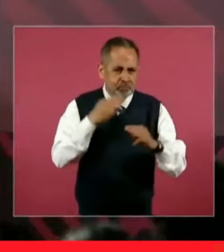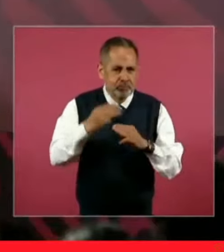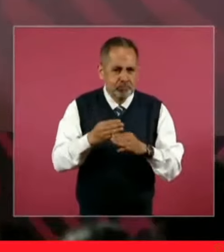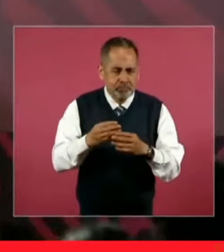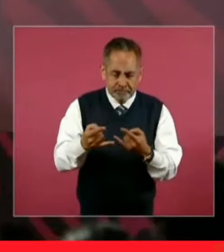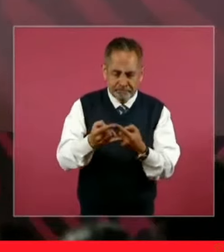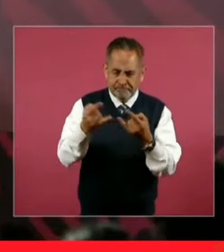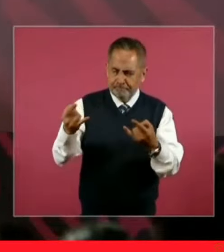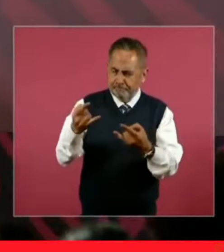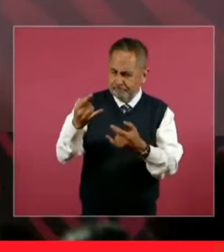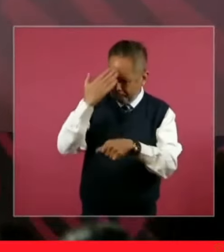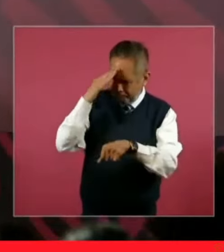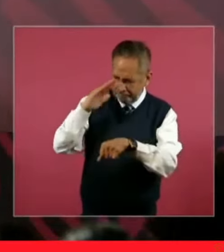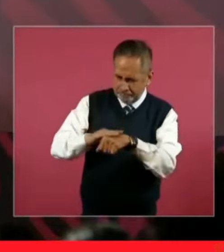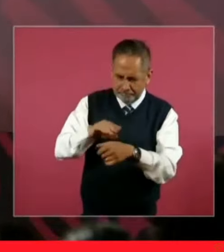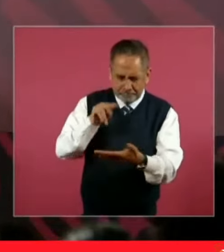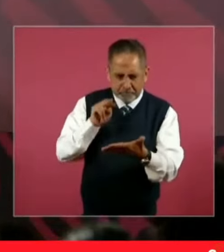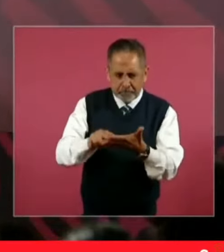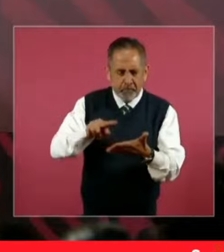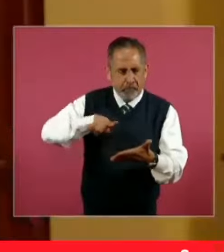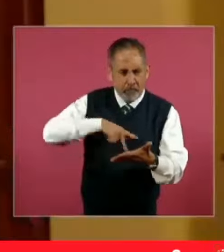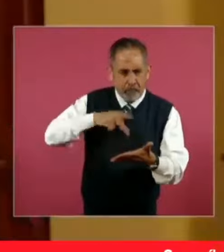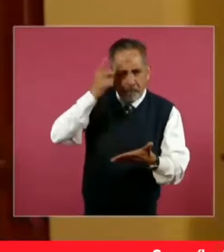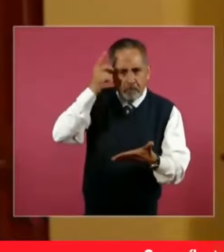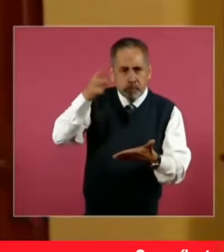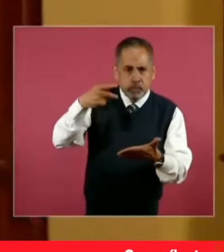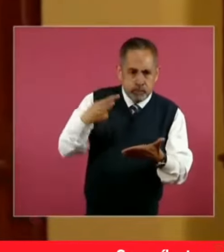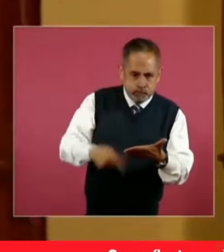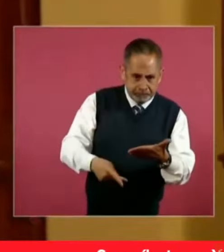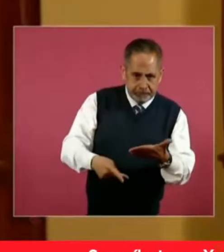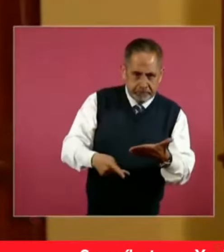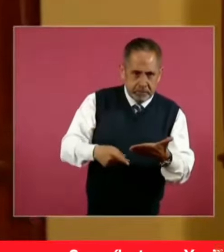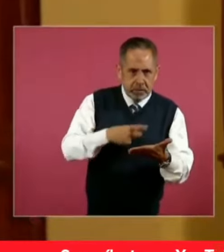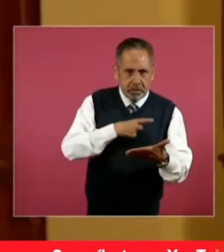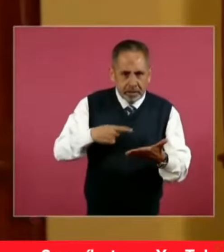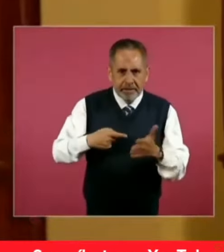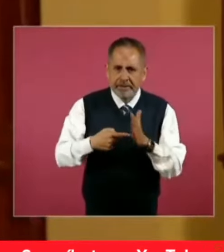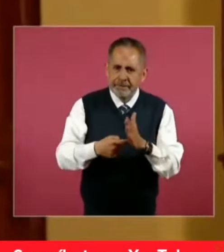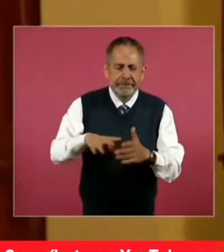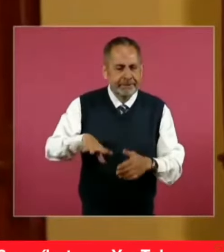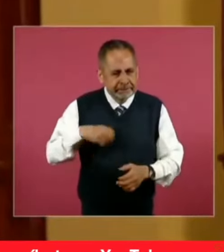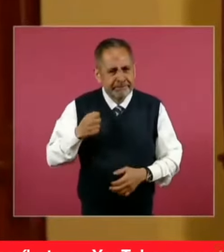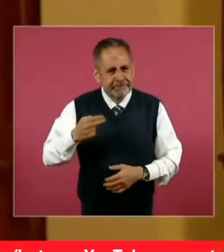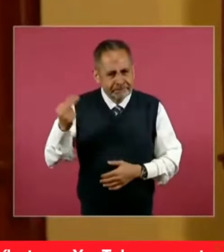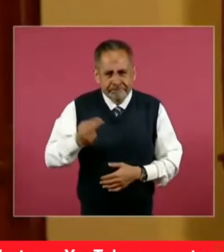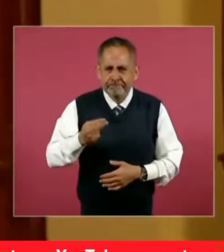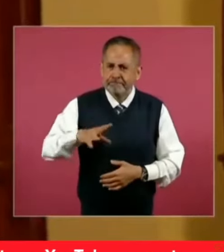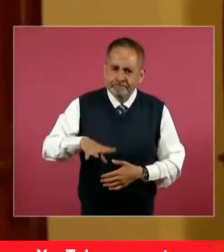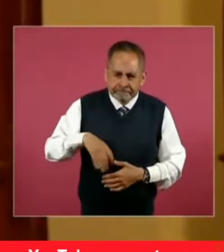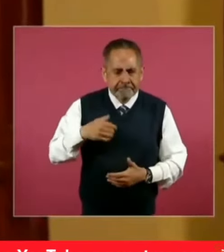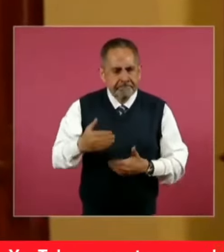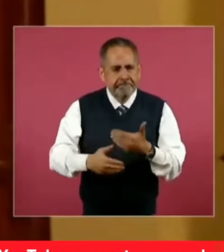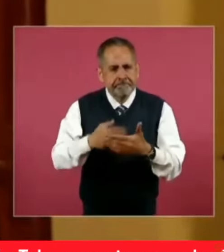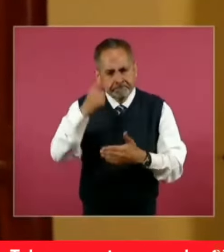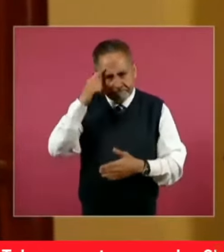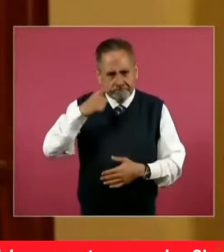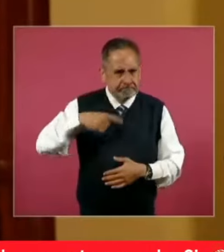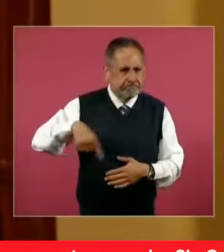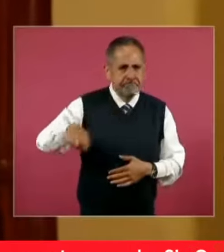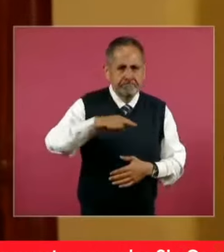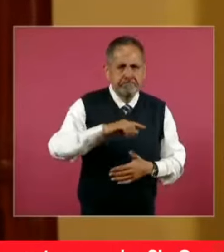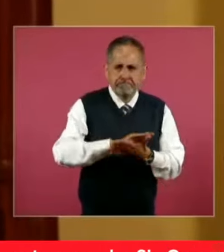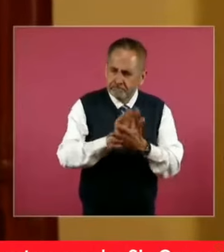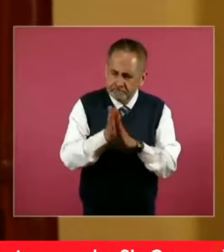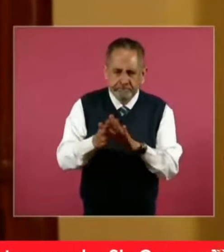memoria histórica, pero había que hacerlo valer. Había que ponerle el esfuerzo que se necesitaba, el empeño, para que se